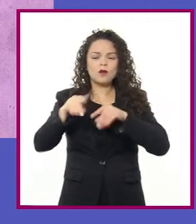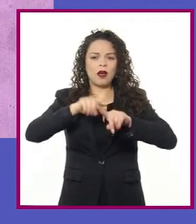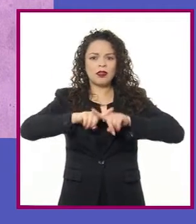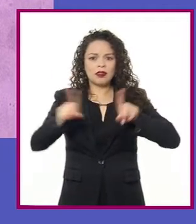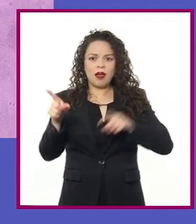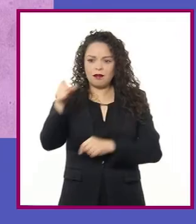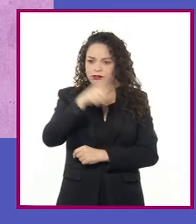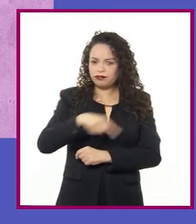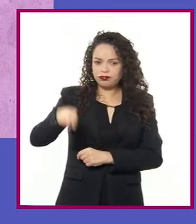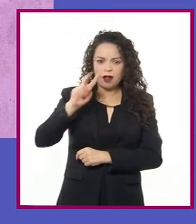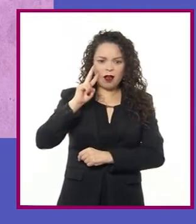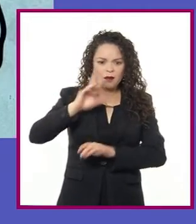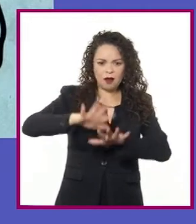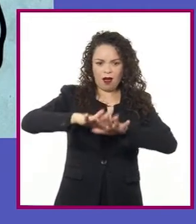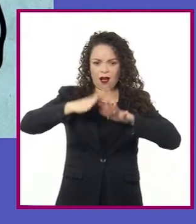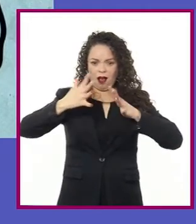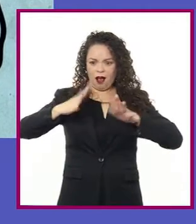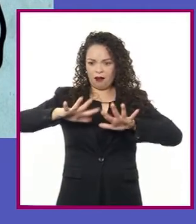crean protuberancias.